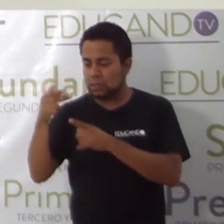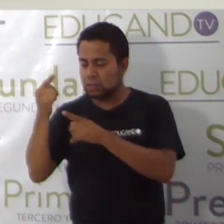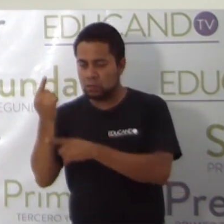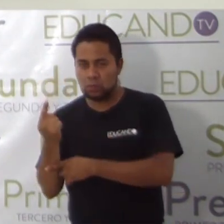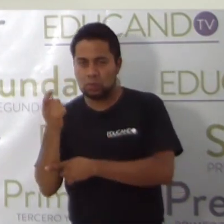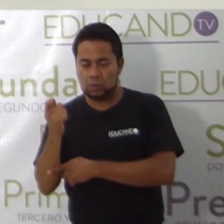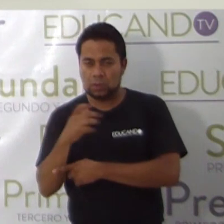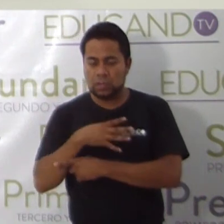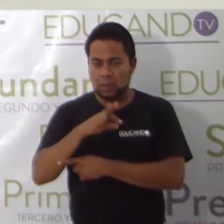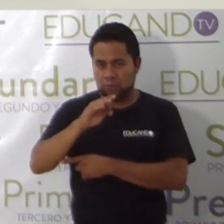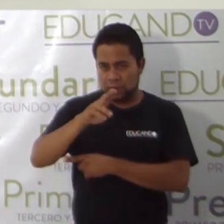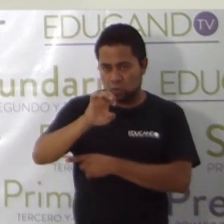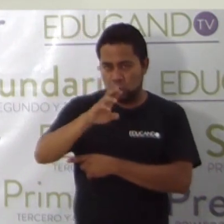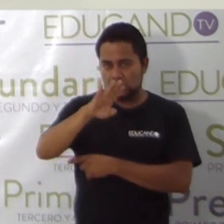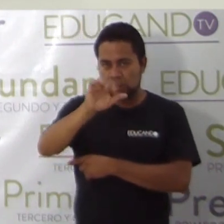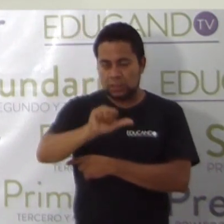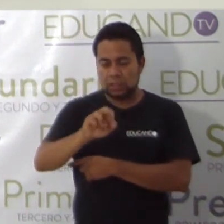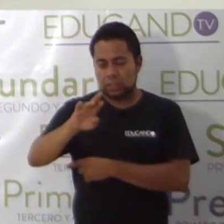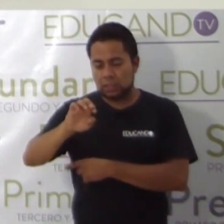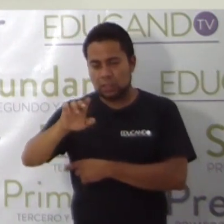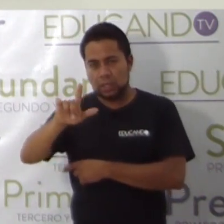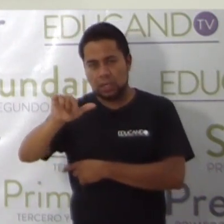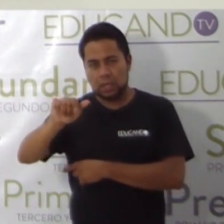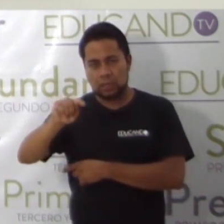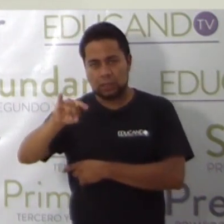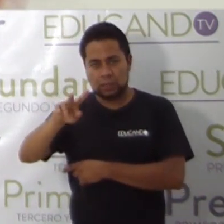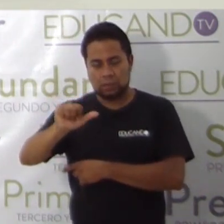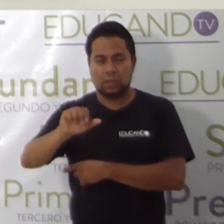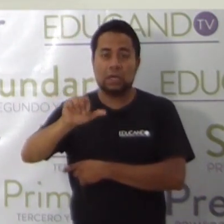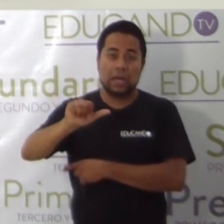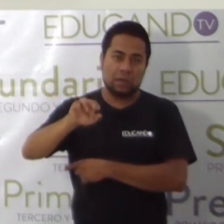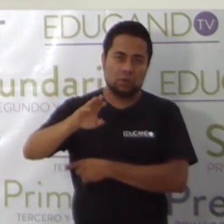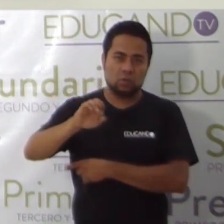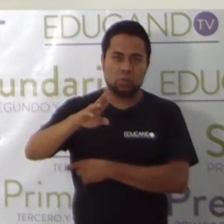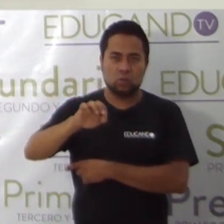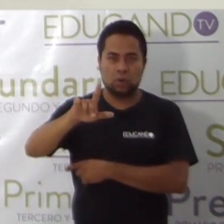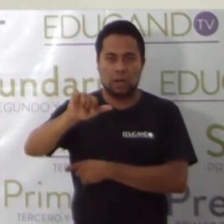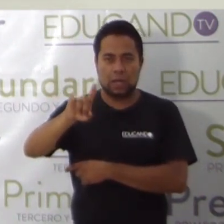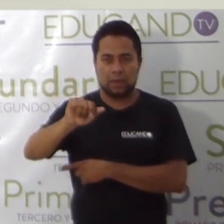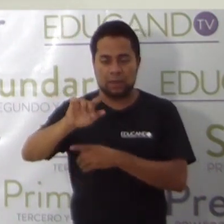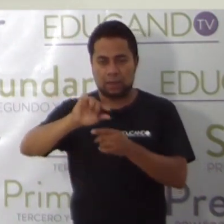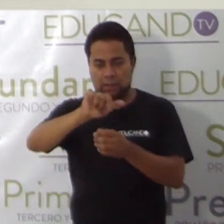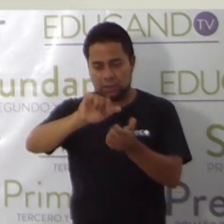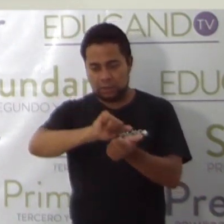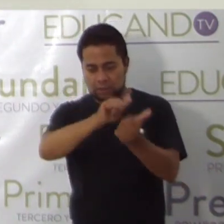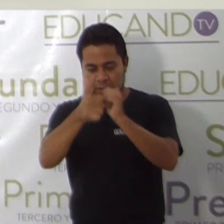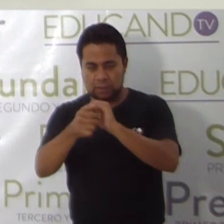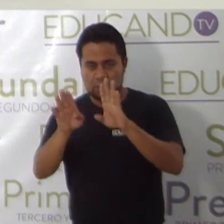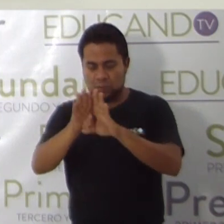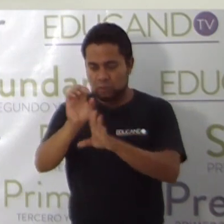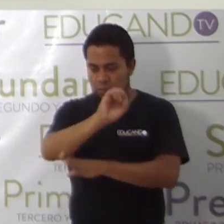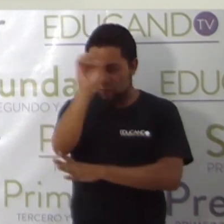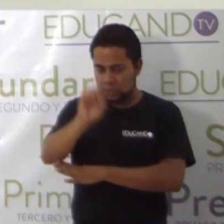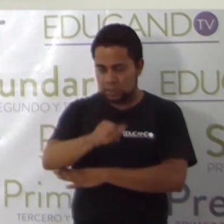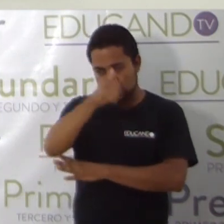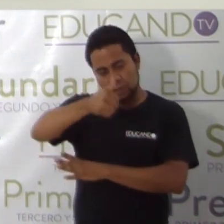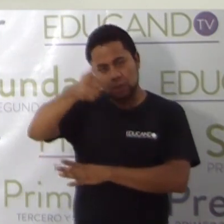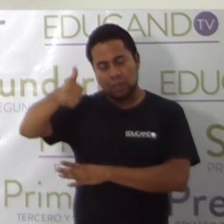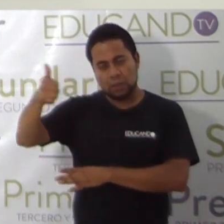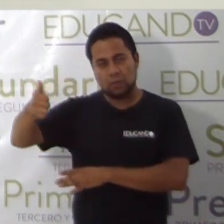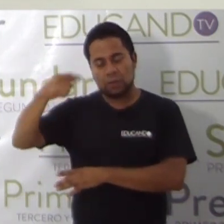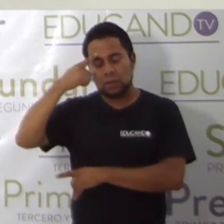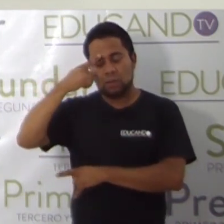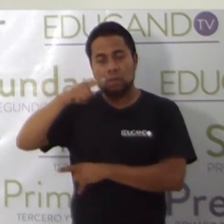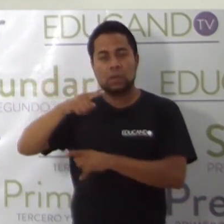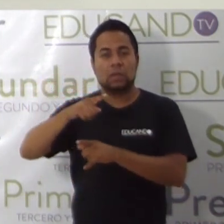nuestra frecuencia relativa acumulada. Y después vamos a convertir en porcentaje